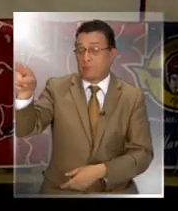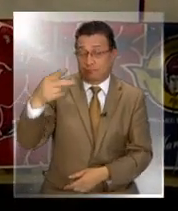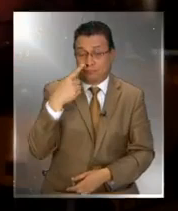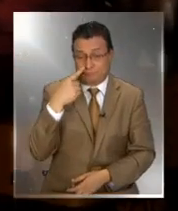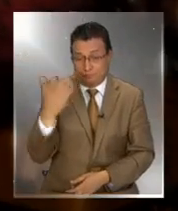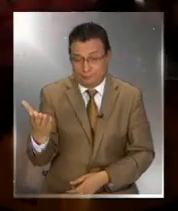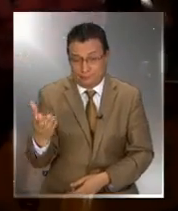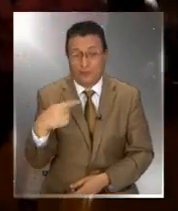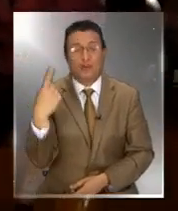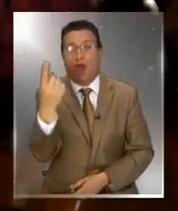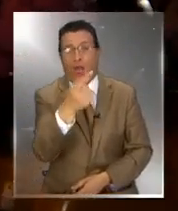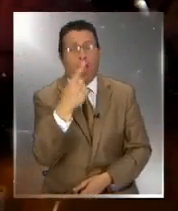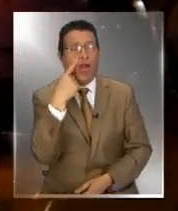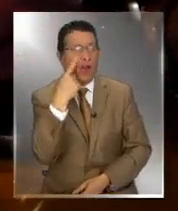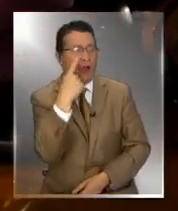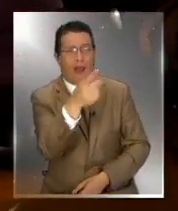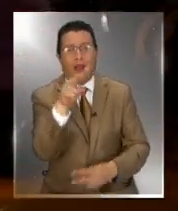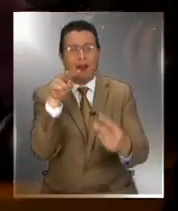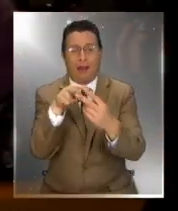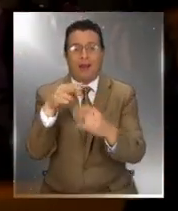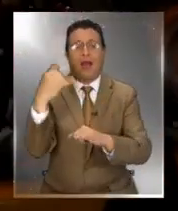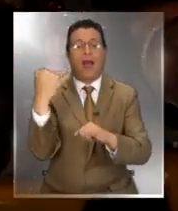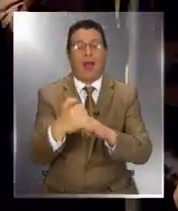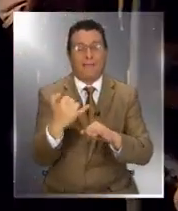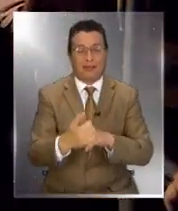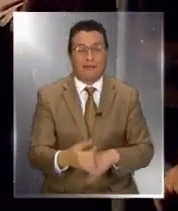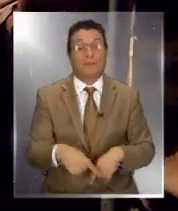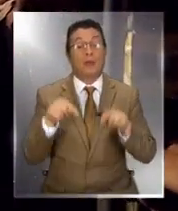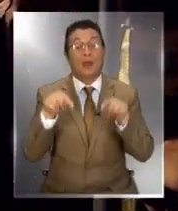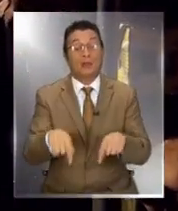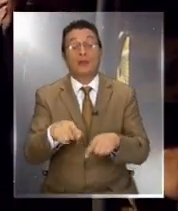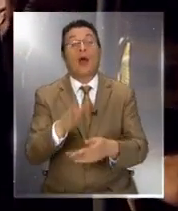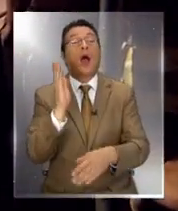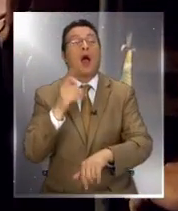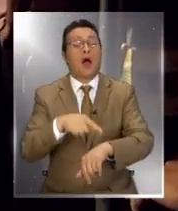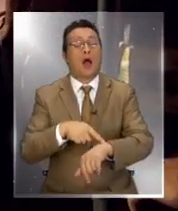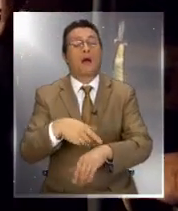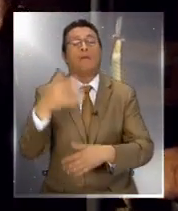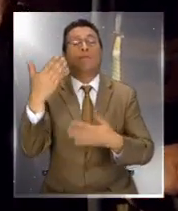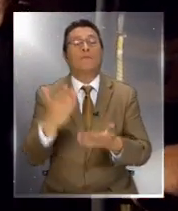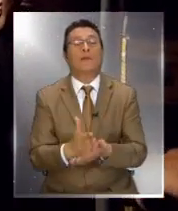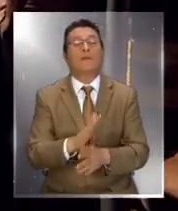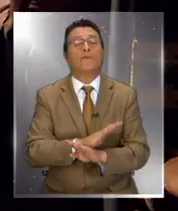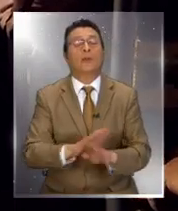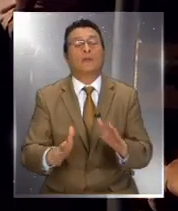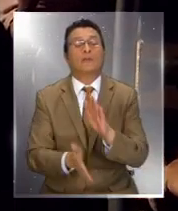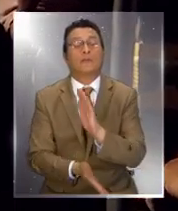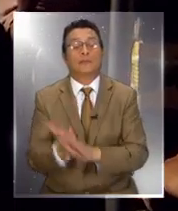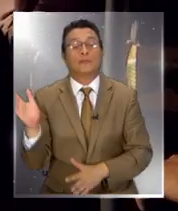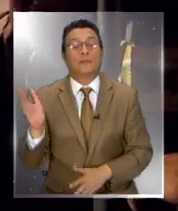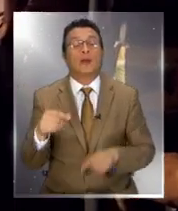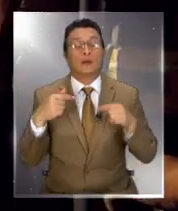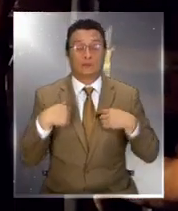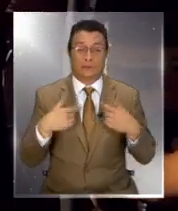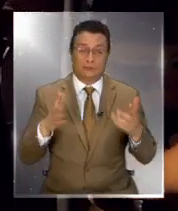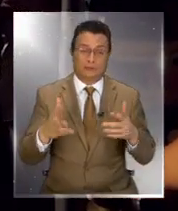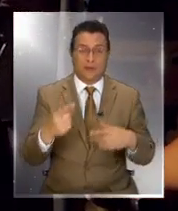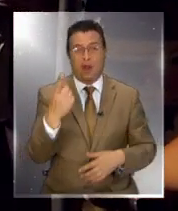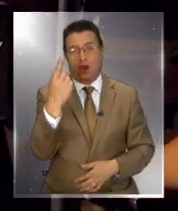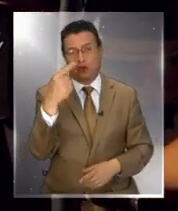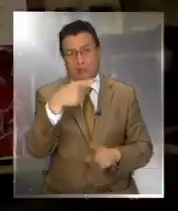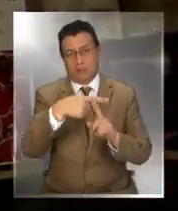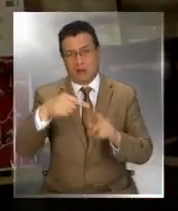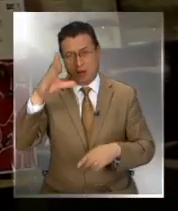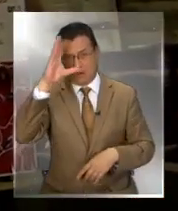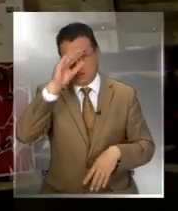Somos todos prácticamente conocidos y amigos. Y ahora puntualmente esto, ¿a qué hora termina la pega y tienes que partir? Aquí nosotros más o menos yo creo que terminamos el día a las 11 de la noche, más o